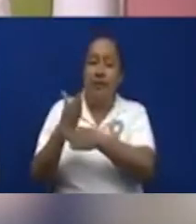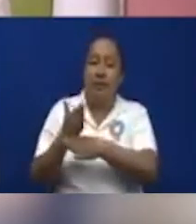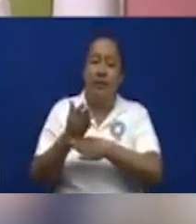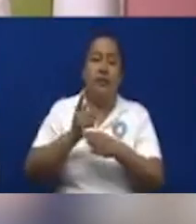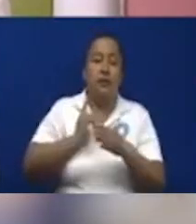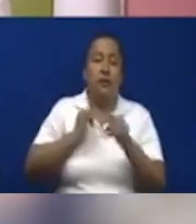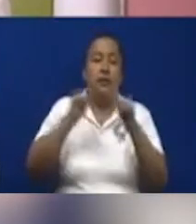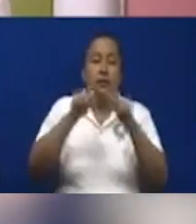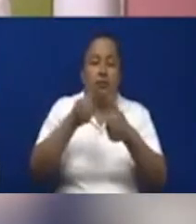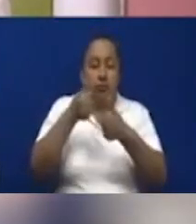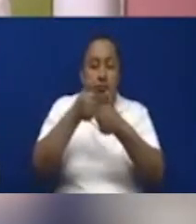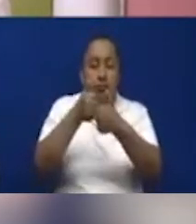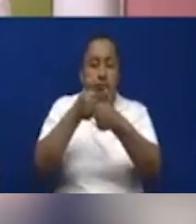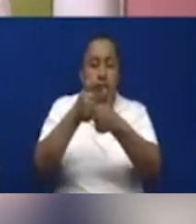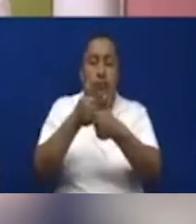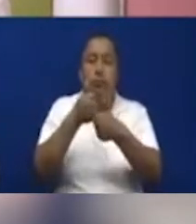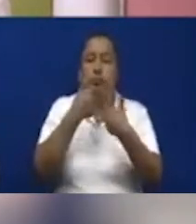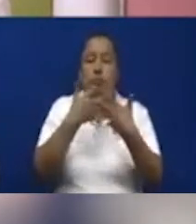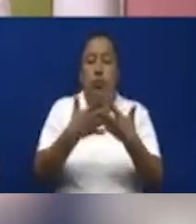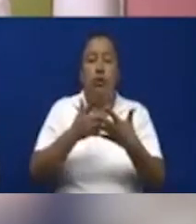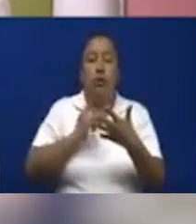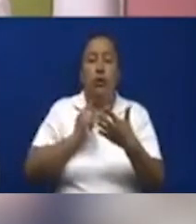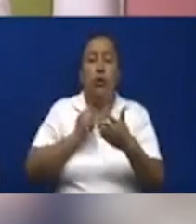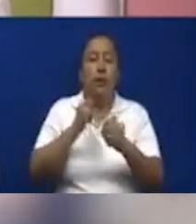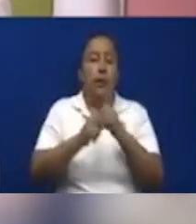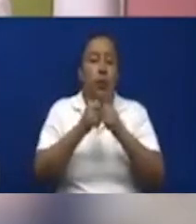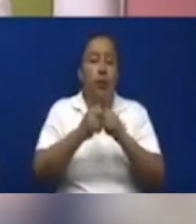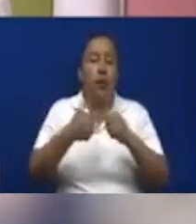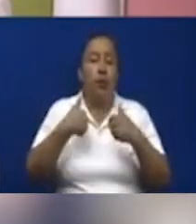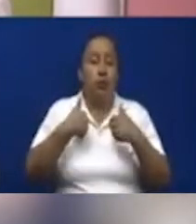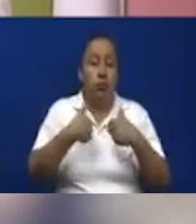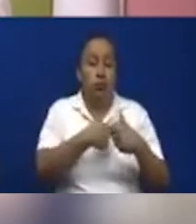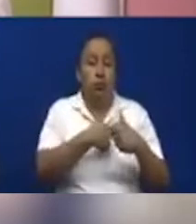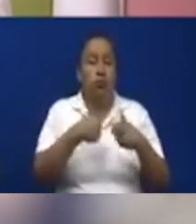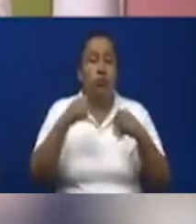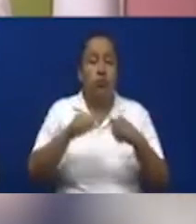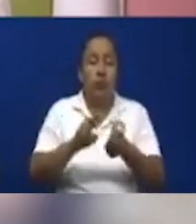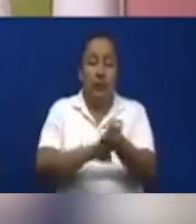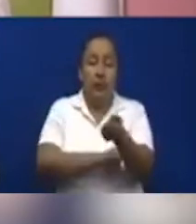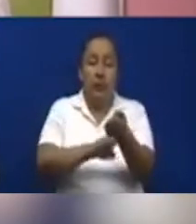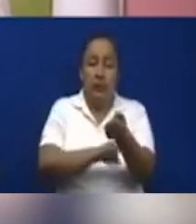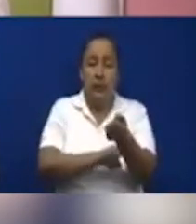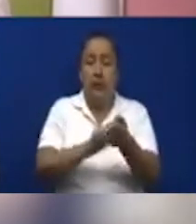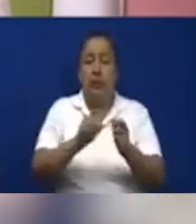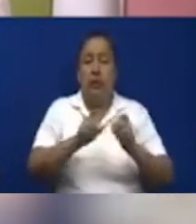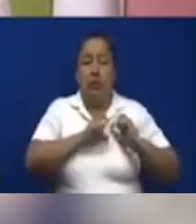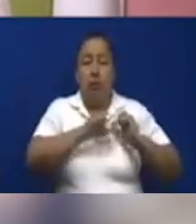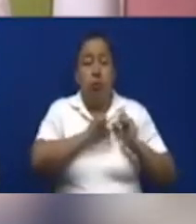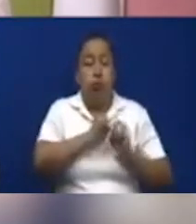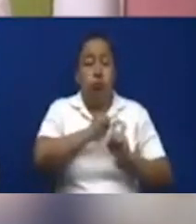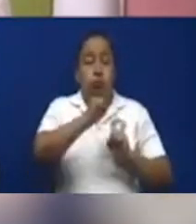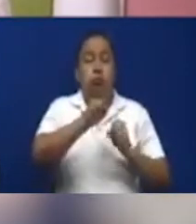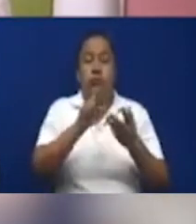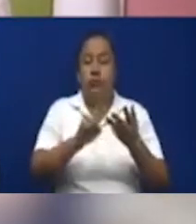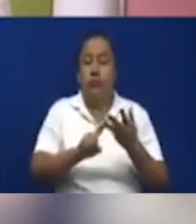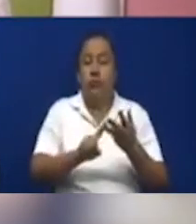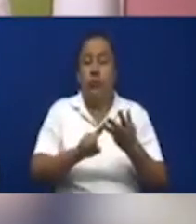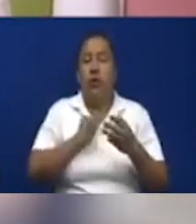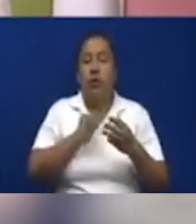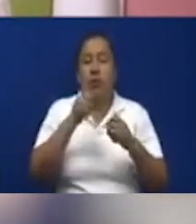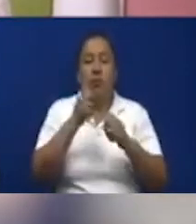en seguimiento debido a tromboembolismo pulmonar, diabetes mellitus, infarto agudo del miocardio,